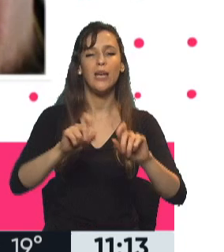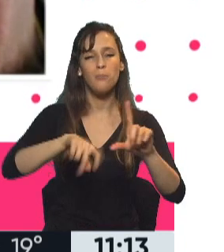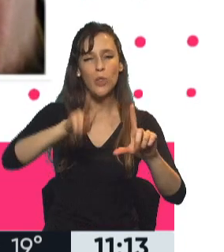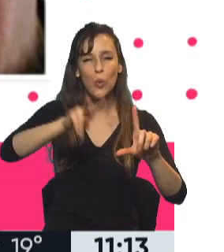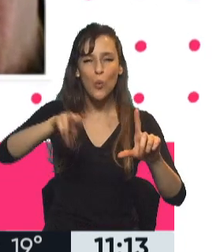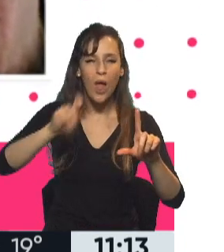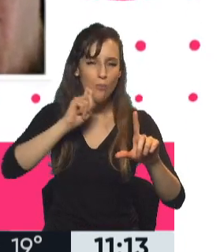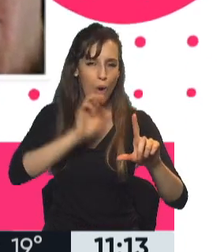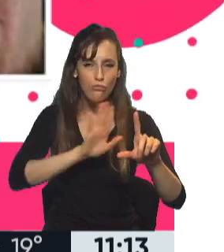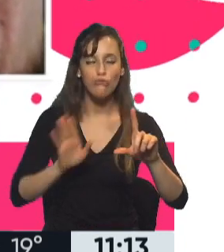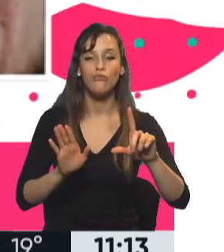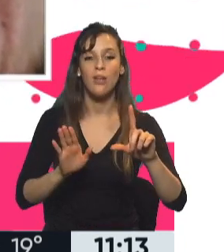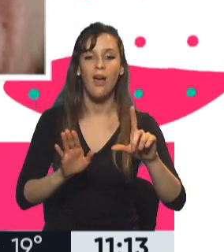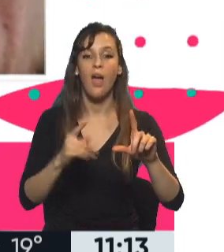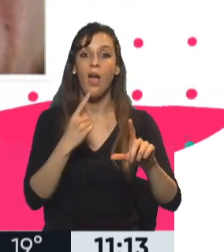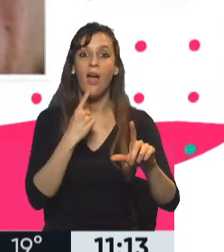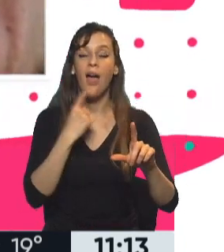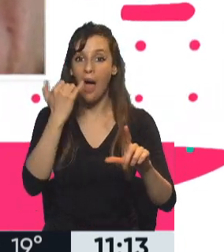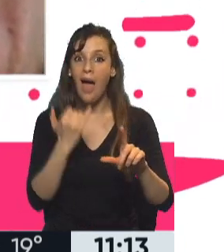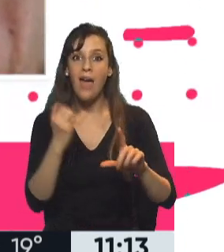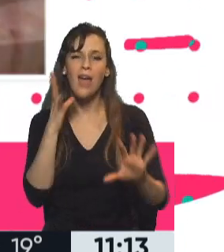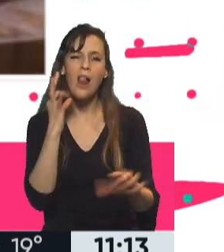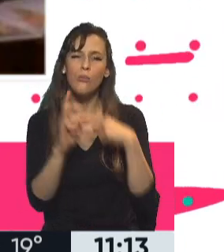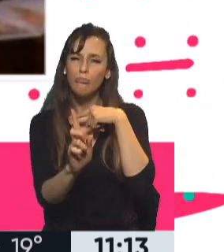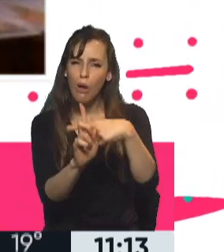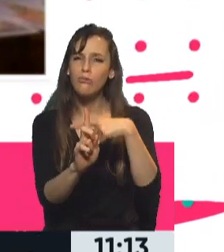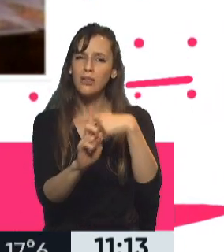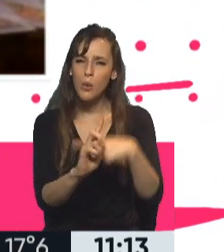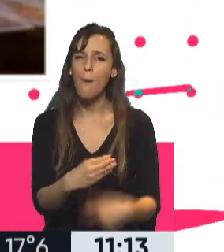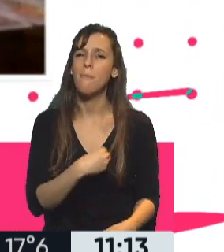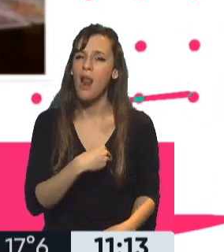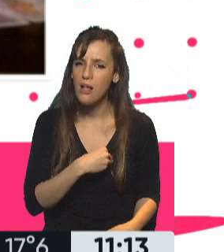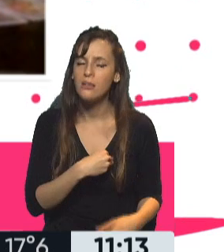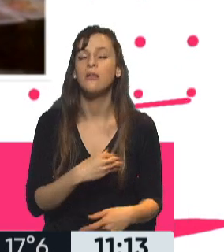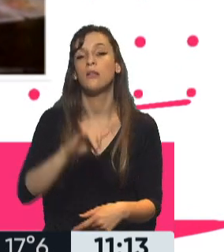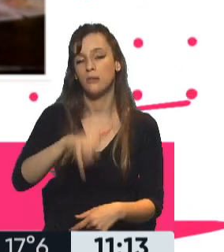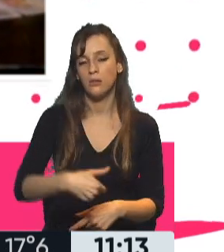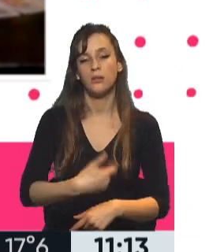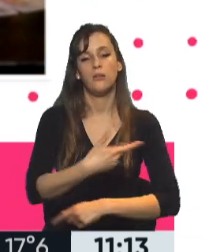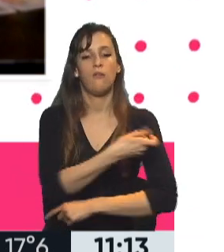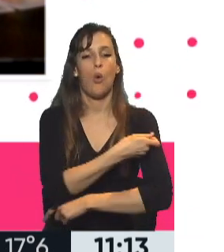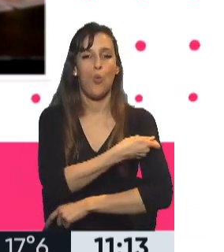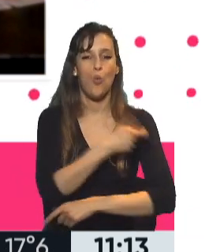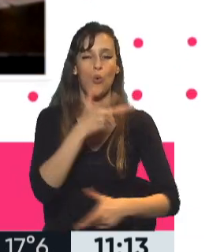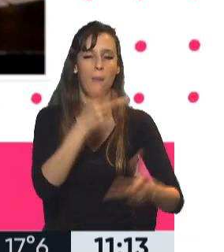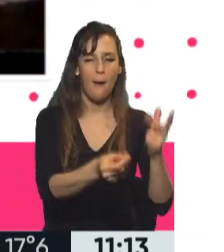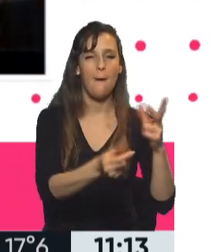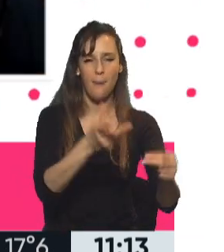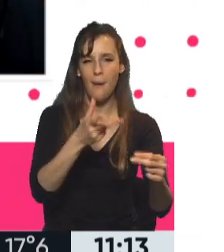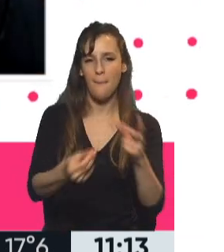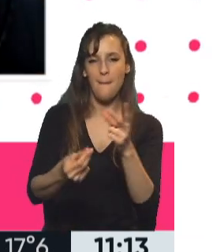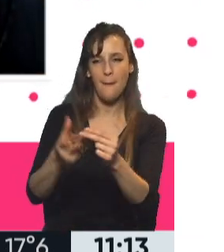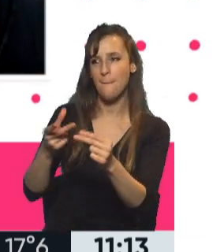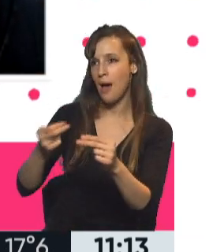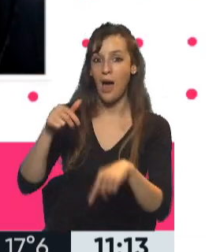decía, se ve una lucecita al final del túnel. Sí, las vacunas se están operando desde un lugar de más tranquilidad,